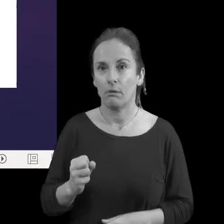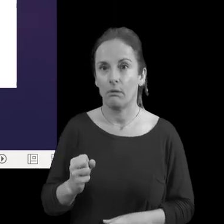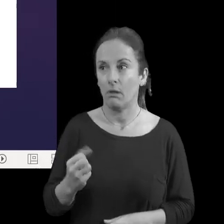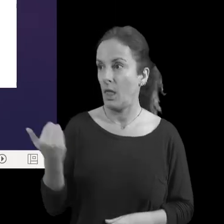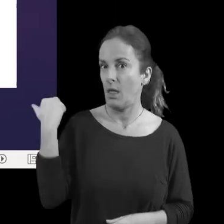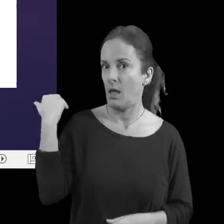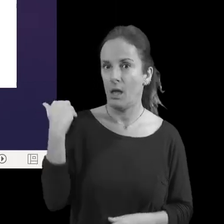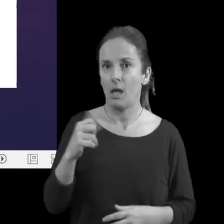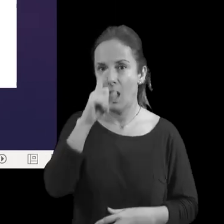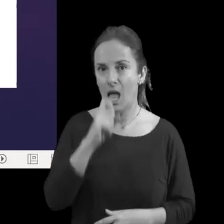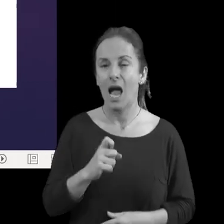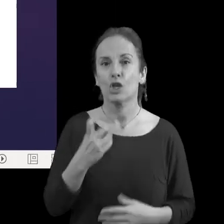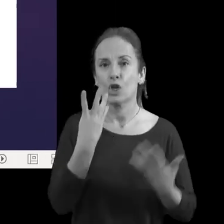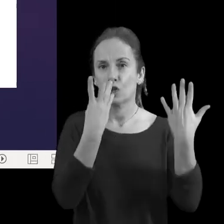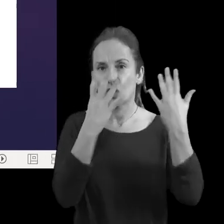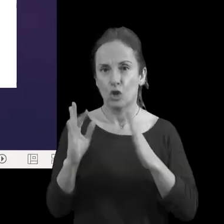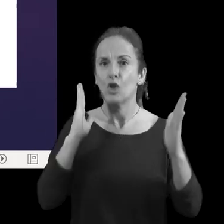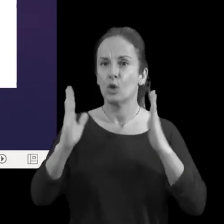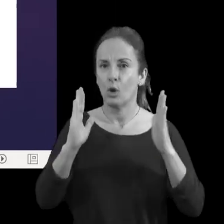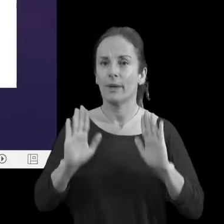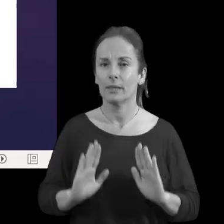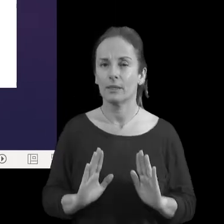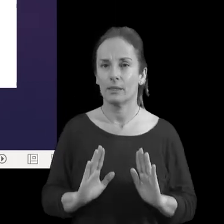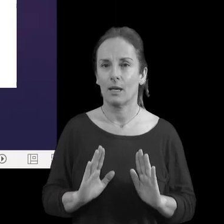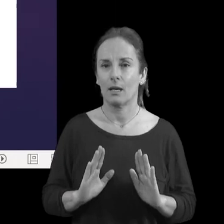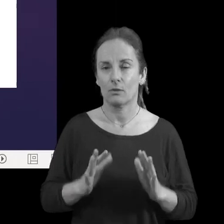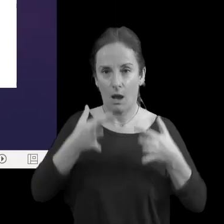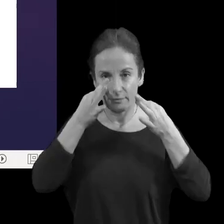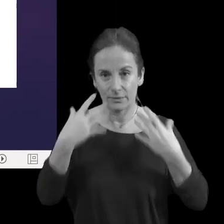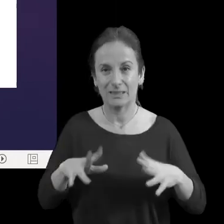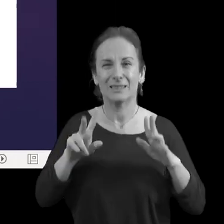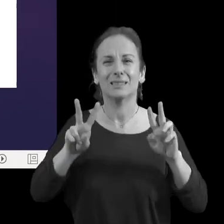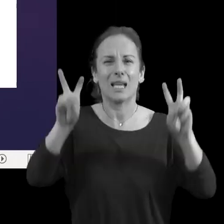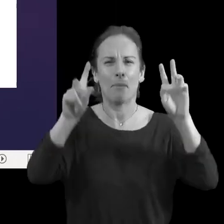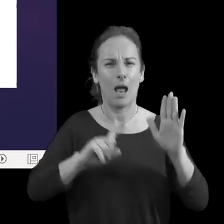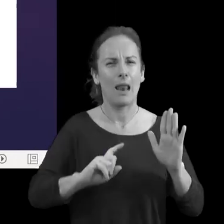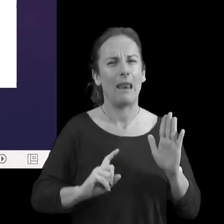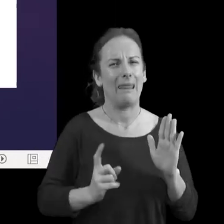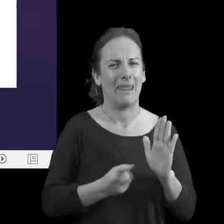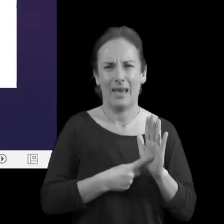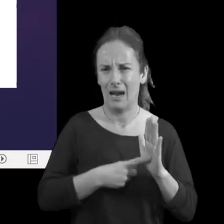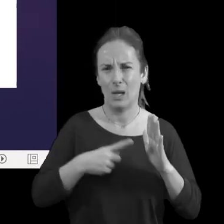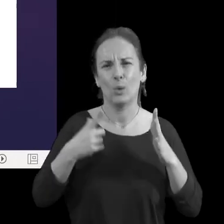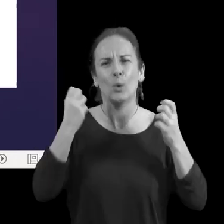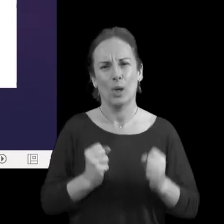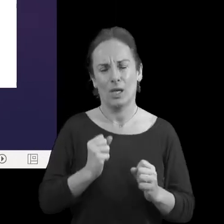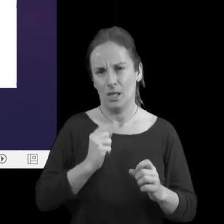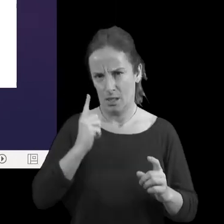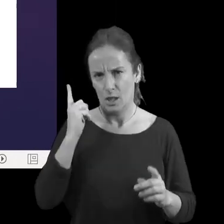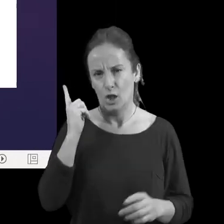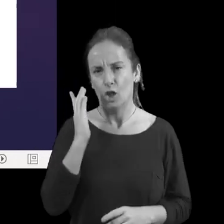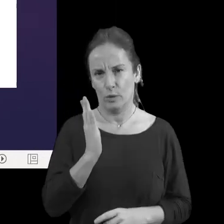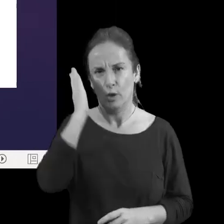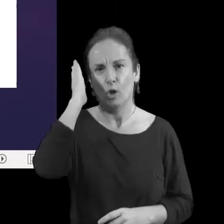etcétera, para que le retiraran la custodia, ¿no? O sea, la vulnerabilidad legal era realmente brutal, ¿no? Y fijaos que a vueltas